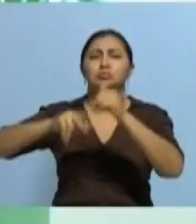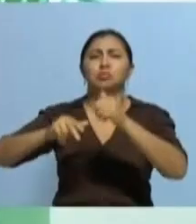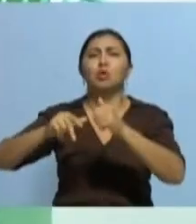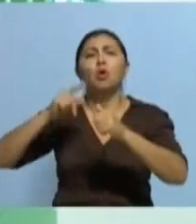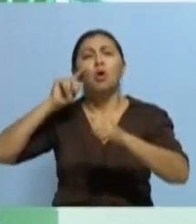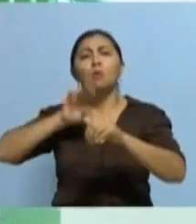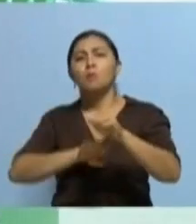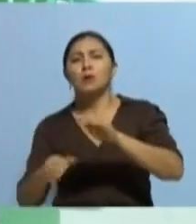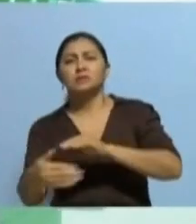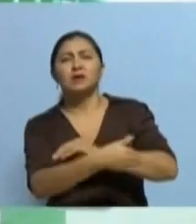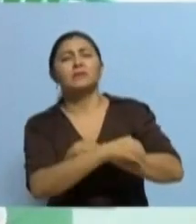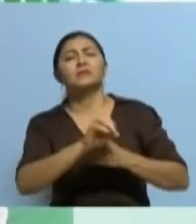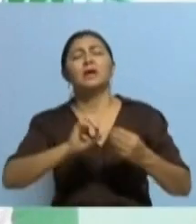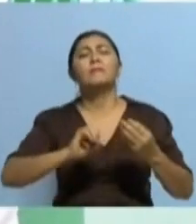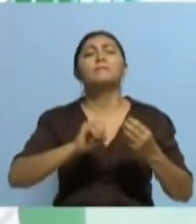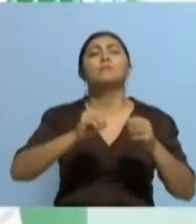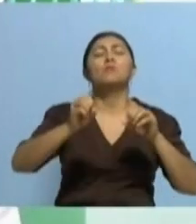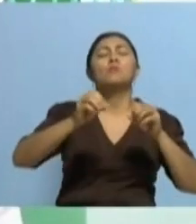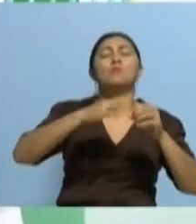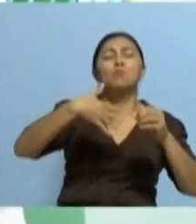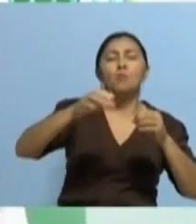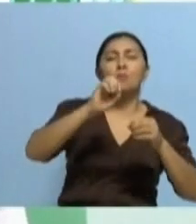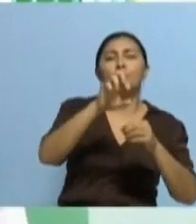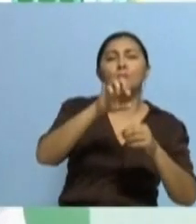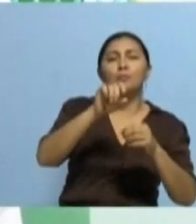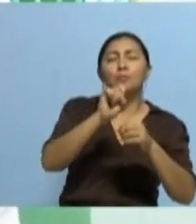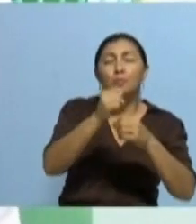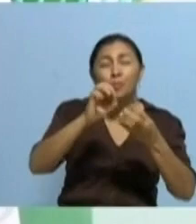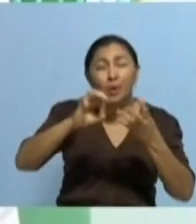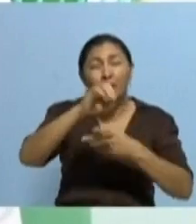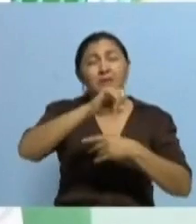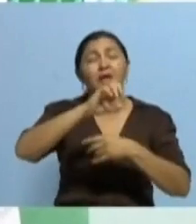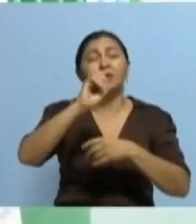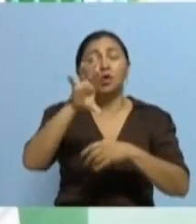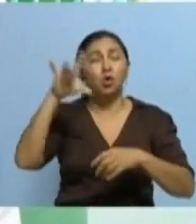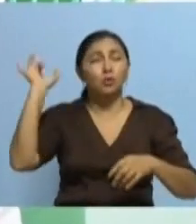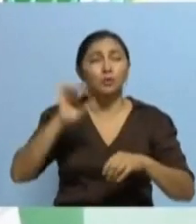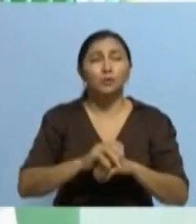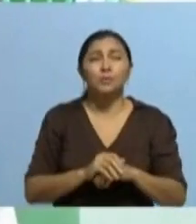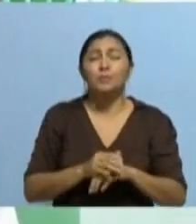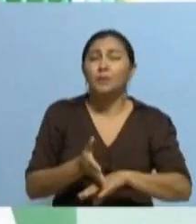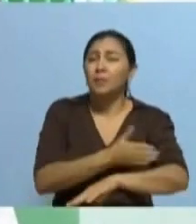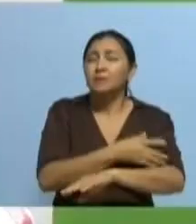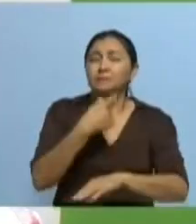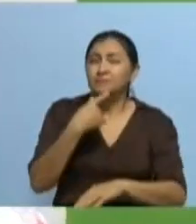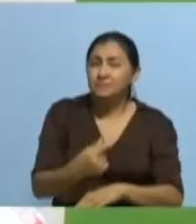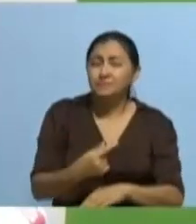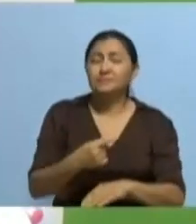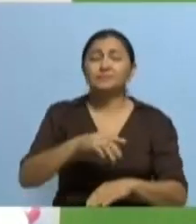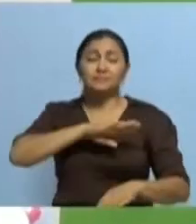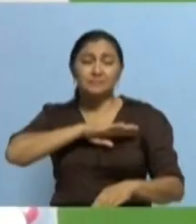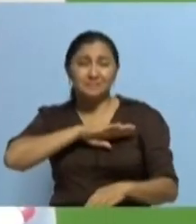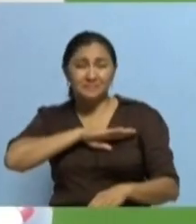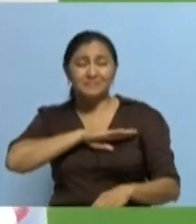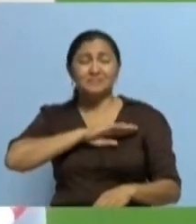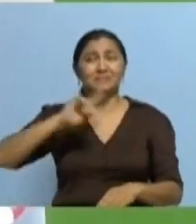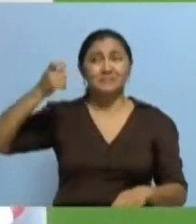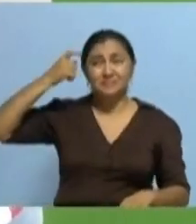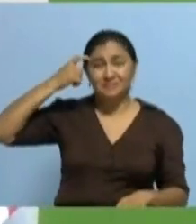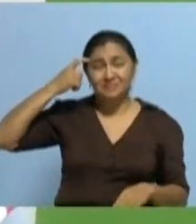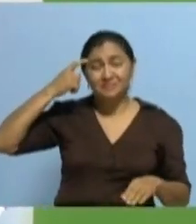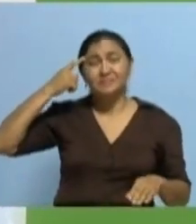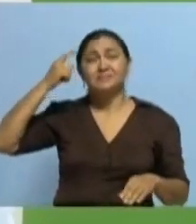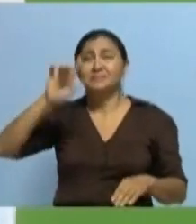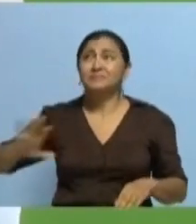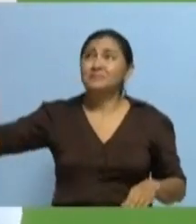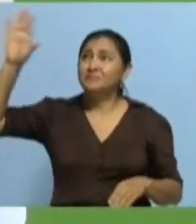Oro. El alcalde de Barranquilla señaló en la mañana de hoy que ni la alcaldía de Barranquilla ni la Gobernación del Atlántico y la